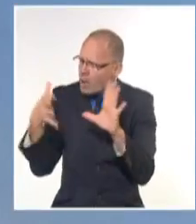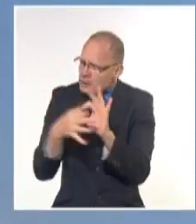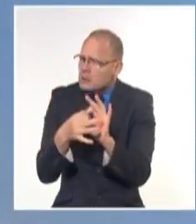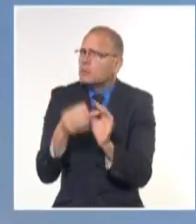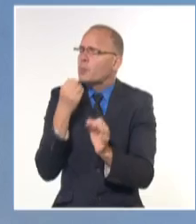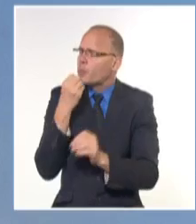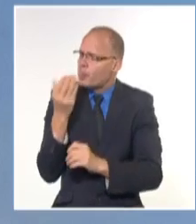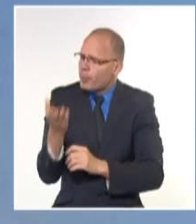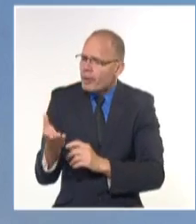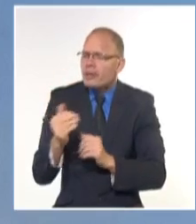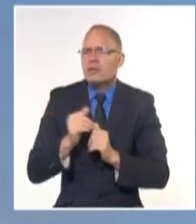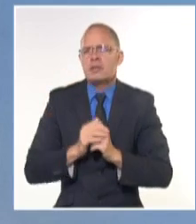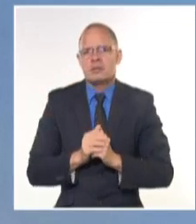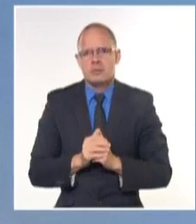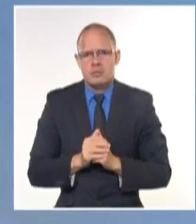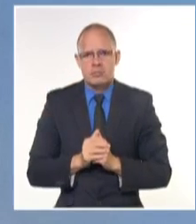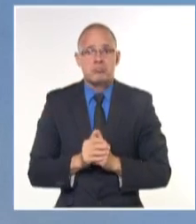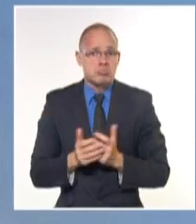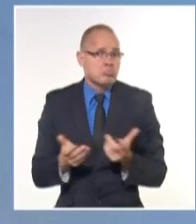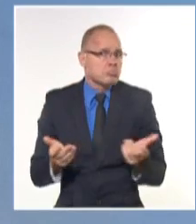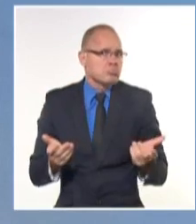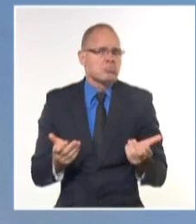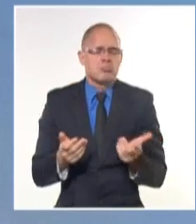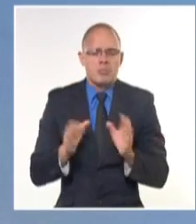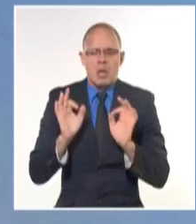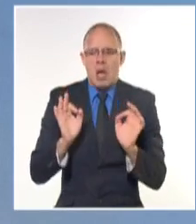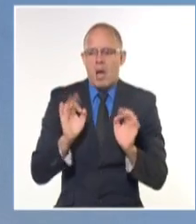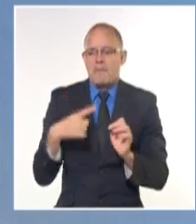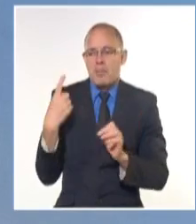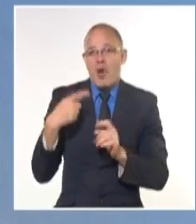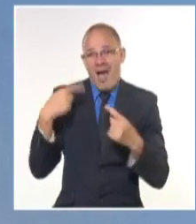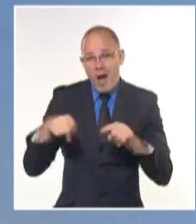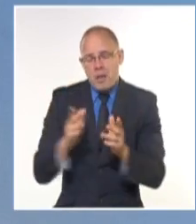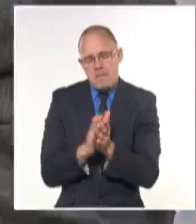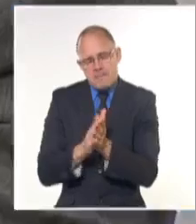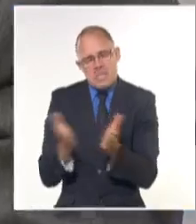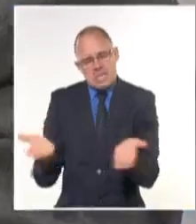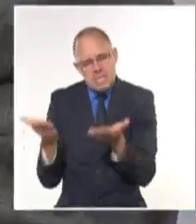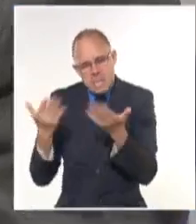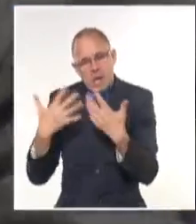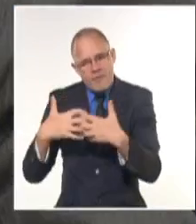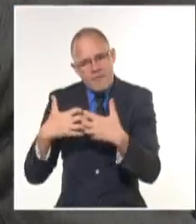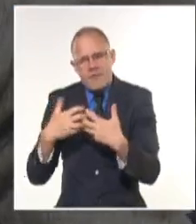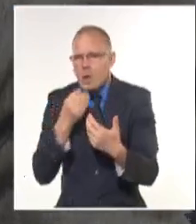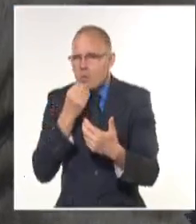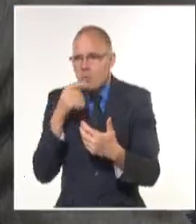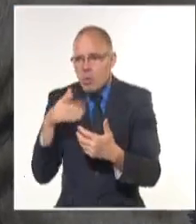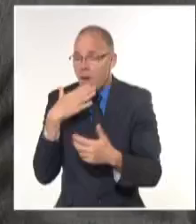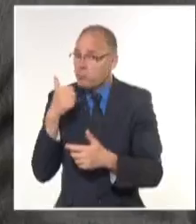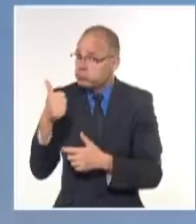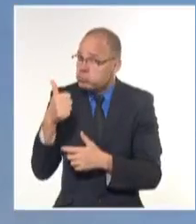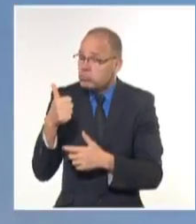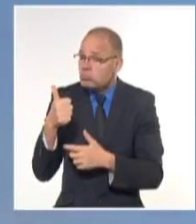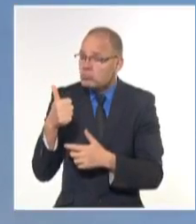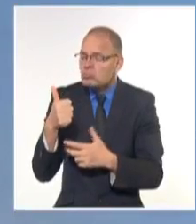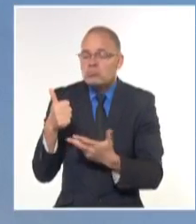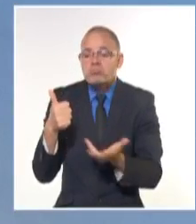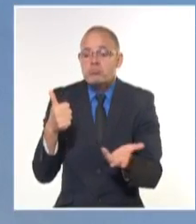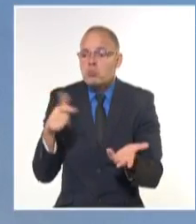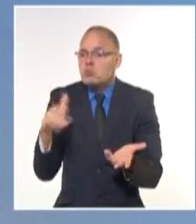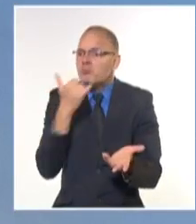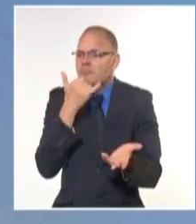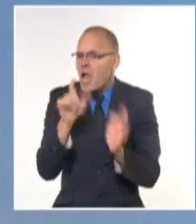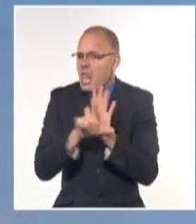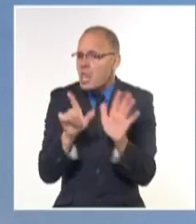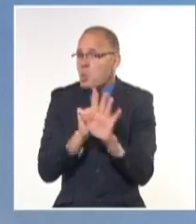incluso para las formas que se está potenciando la producción cooperada, es efectiva si se hace bien. ¿Y cuál es el problema? ¿Por qué usted dice que hay ilegalidad?